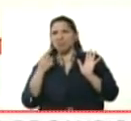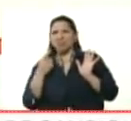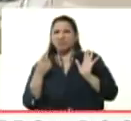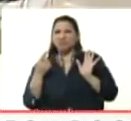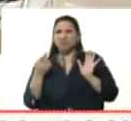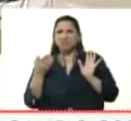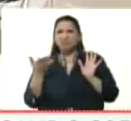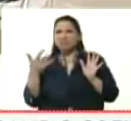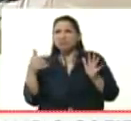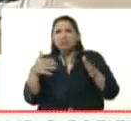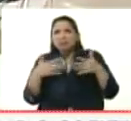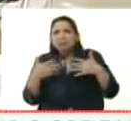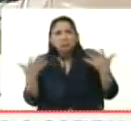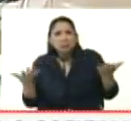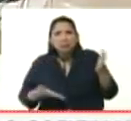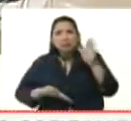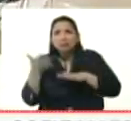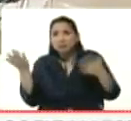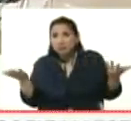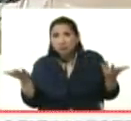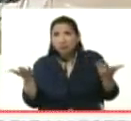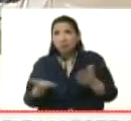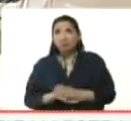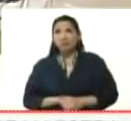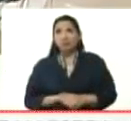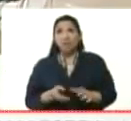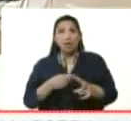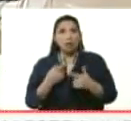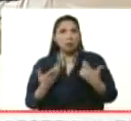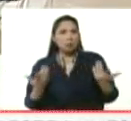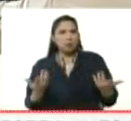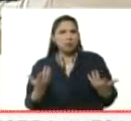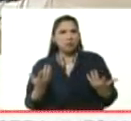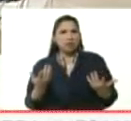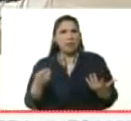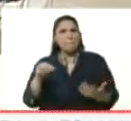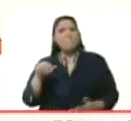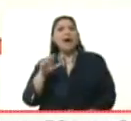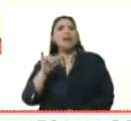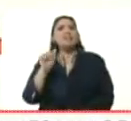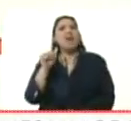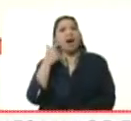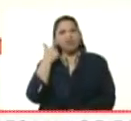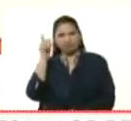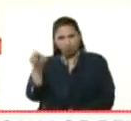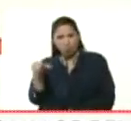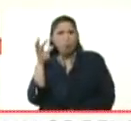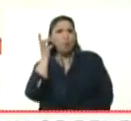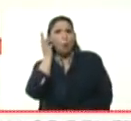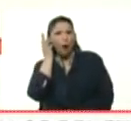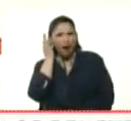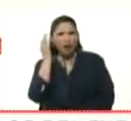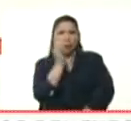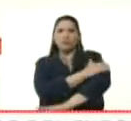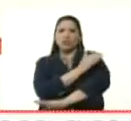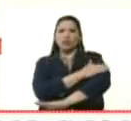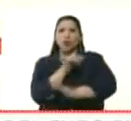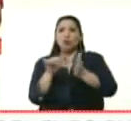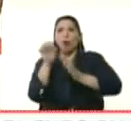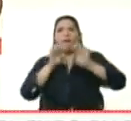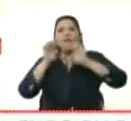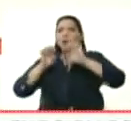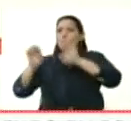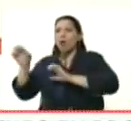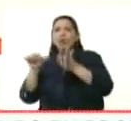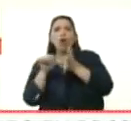fuiste? Ya por ahí salió, leí a la señora María Corina decirle, yo evalué dónde era más útil,